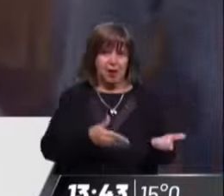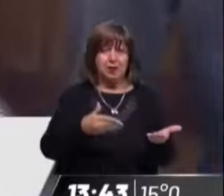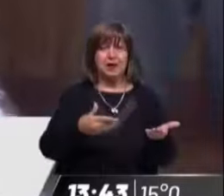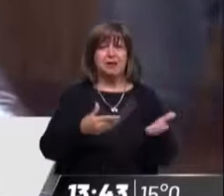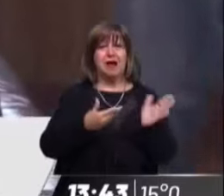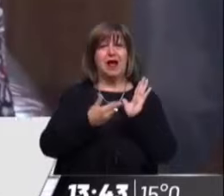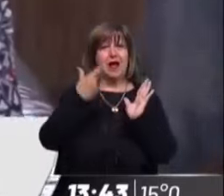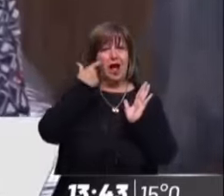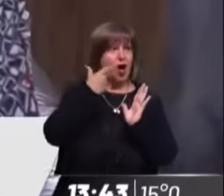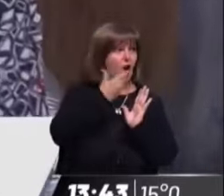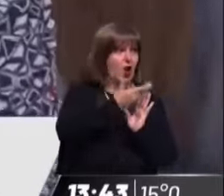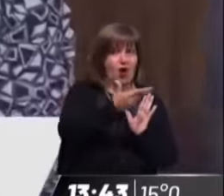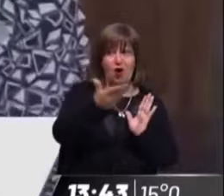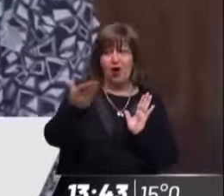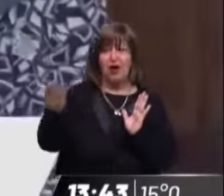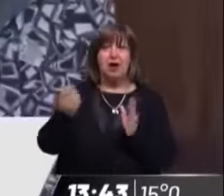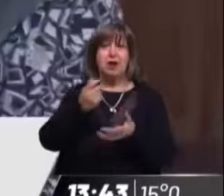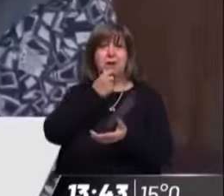conozca, para que